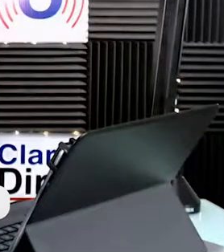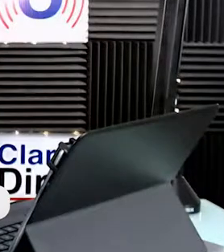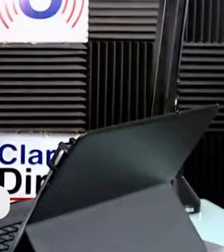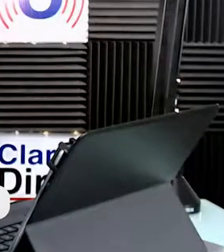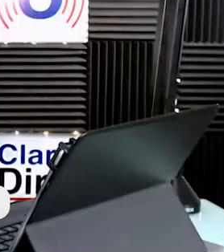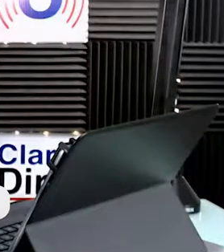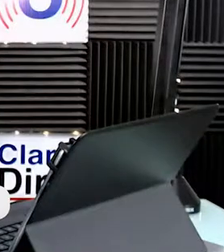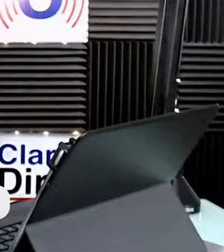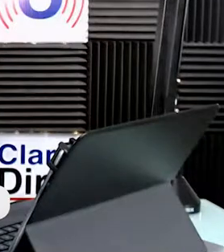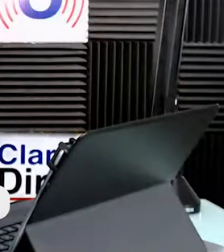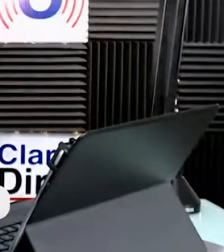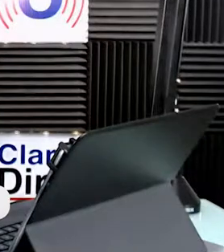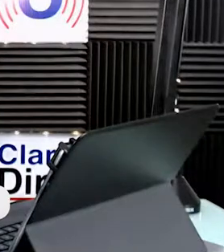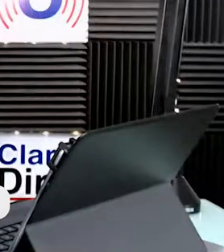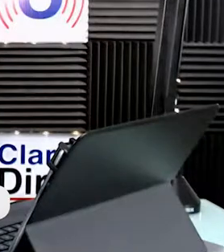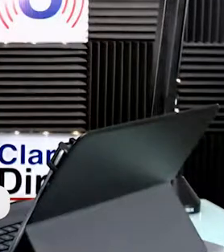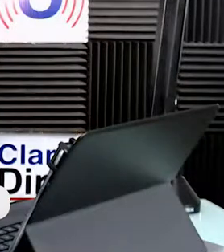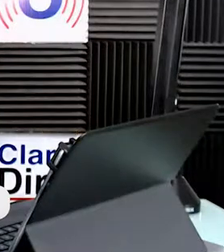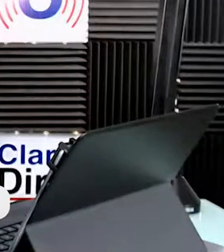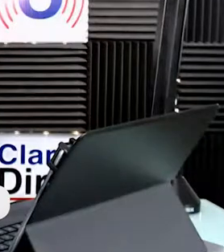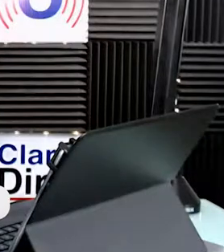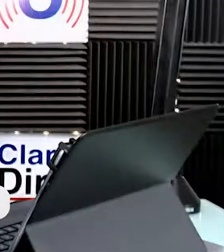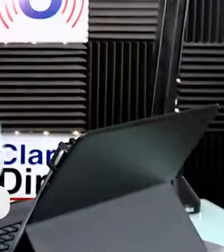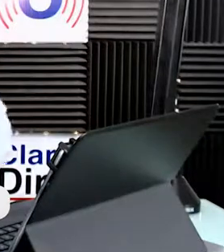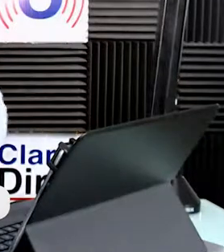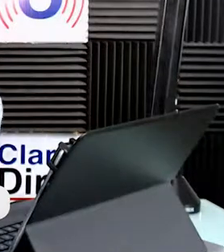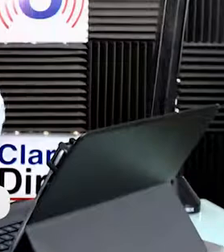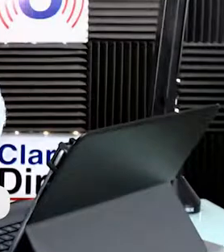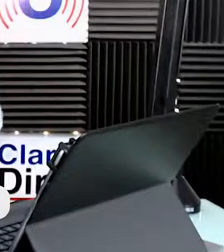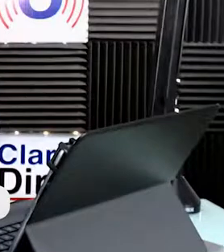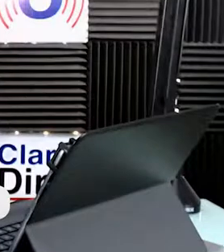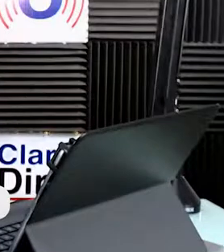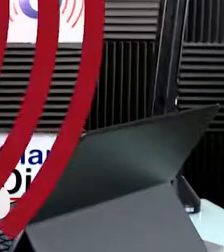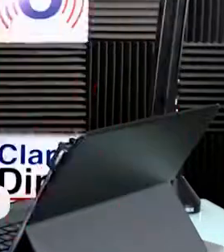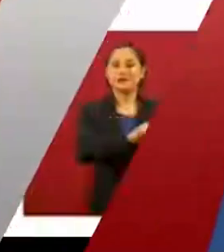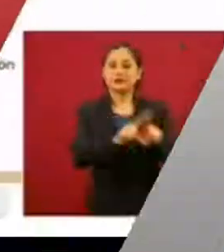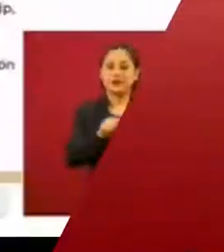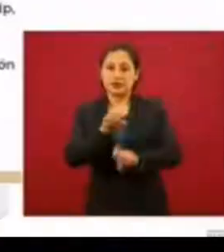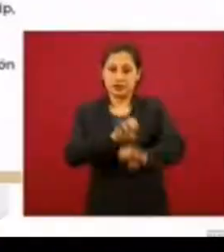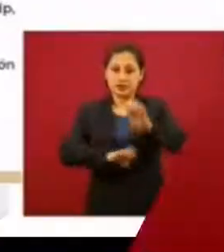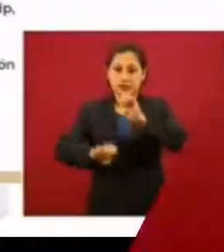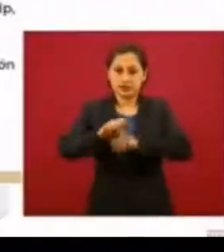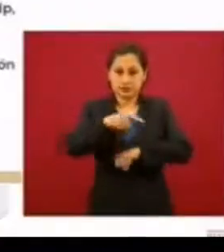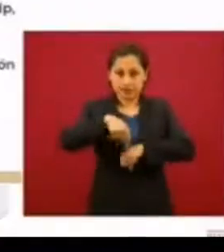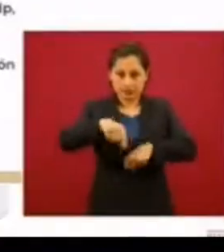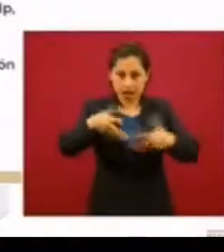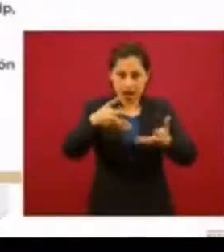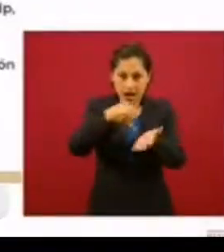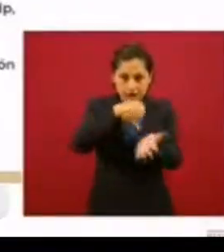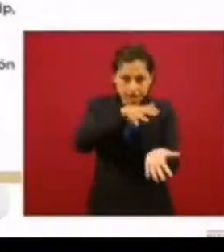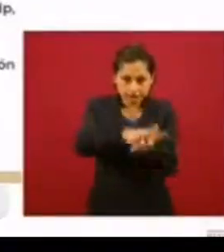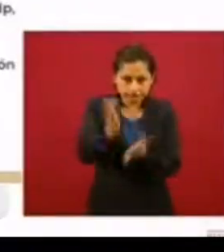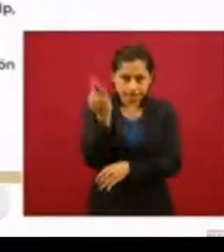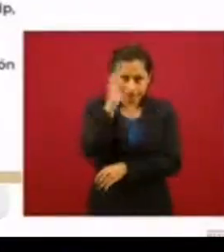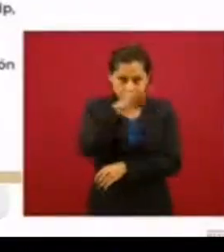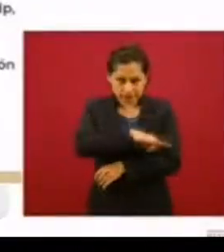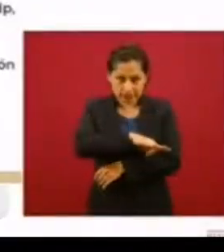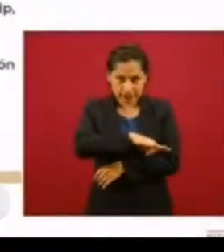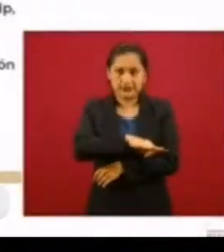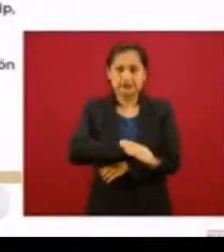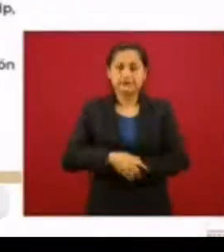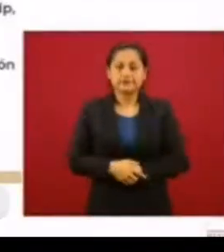se acerquen a pagar los impuestos que dejaron de pagar anteriormente la escuchamos estas 43 empresas facturas están